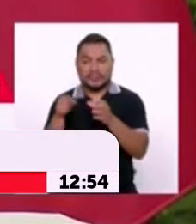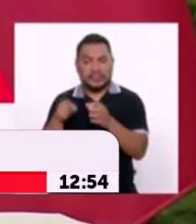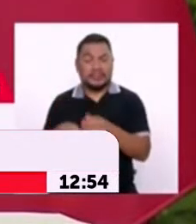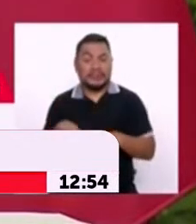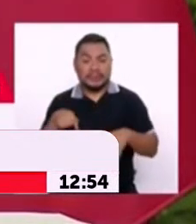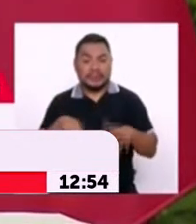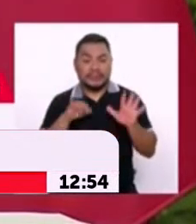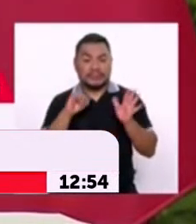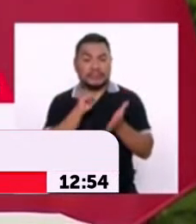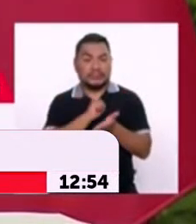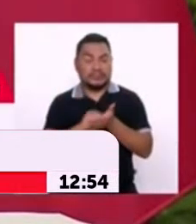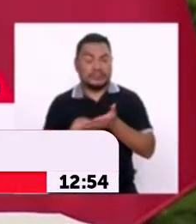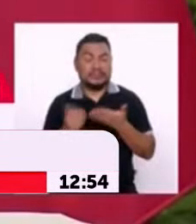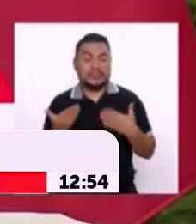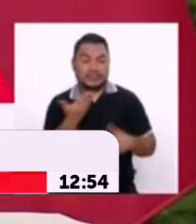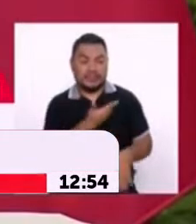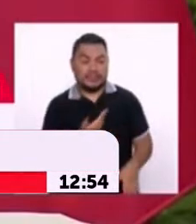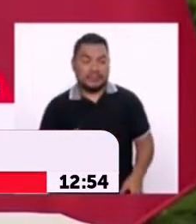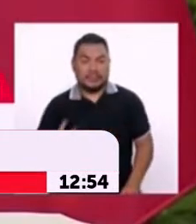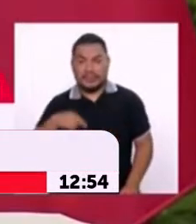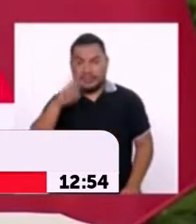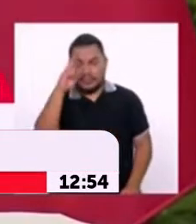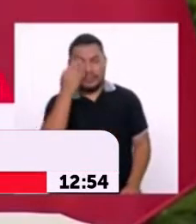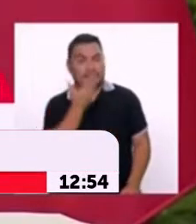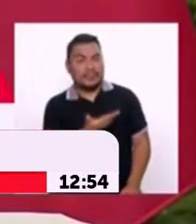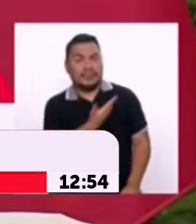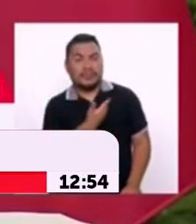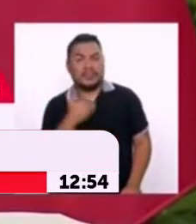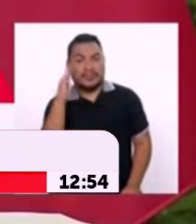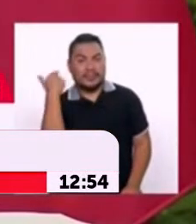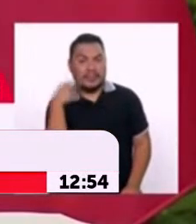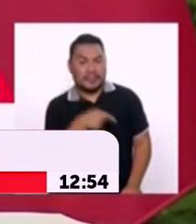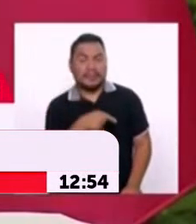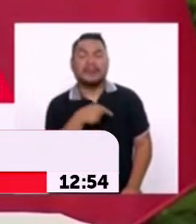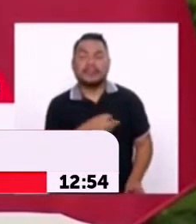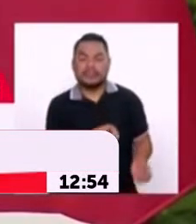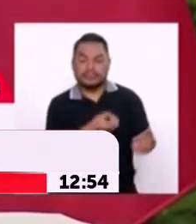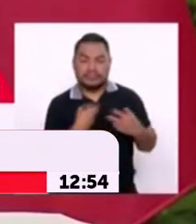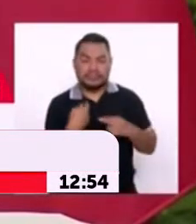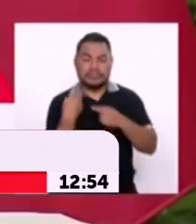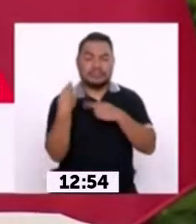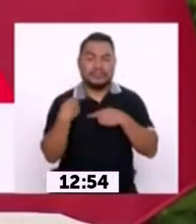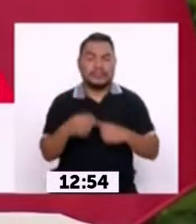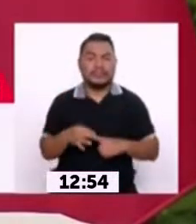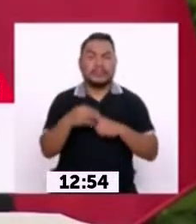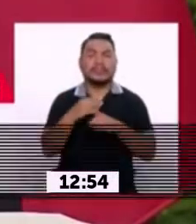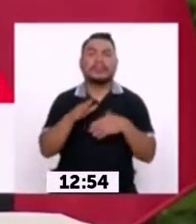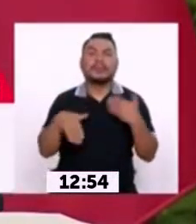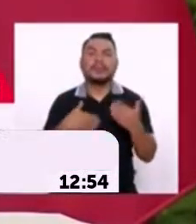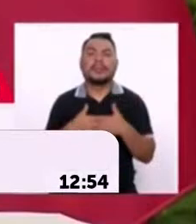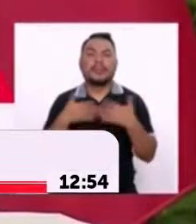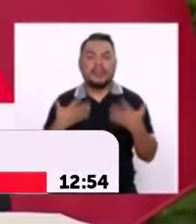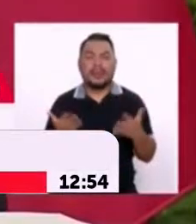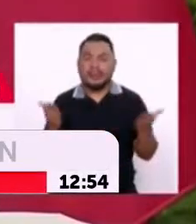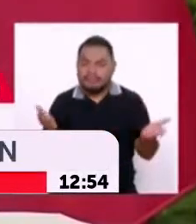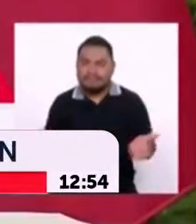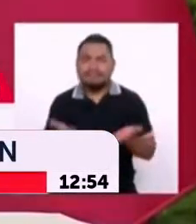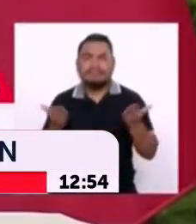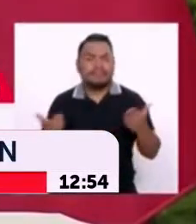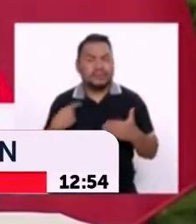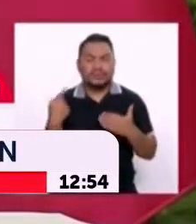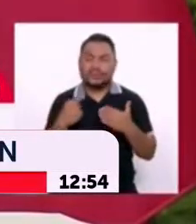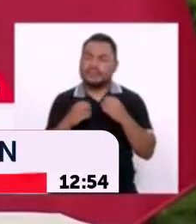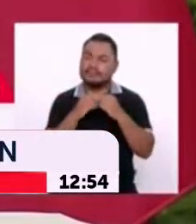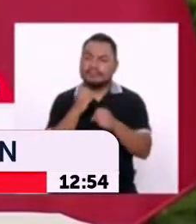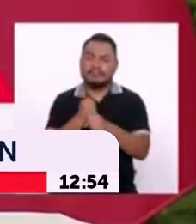Y en estos 6 meses de gestión de la presidenta Boluarte es que recibimos el encargo específico de destrabar y de impulsar